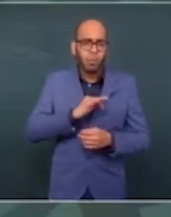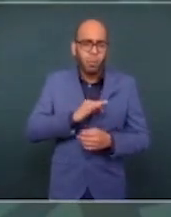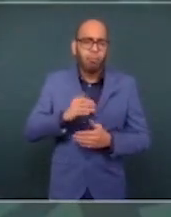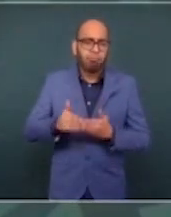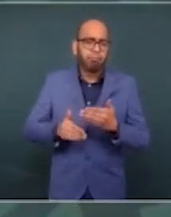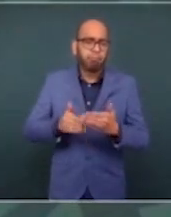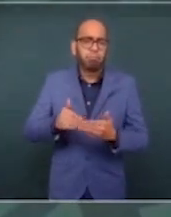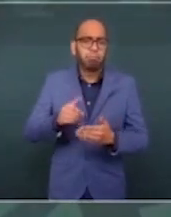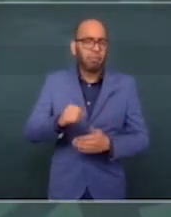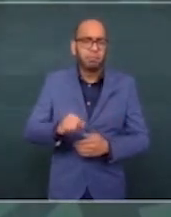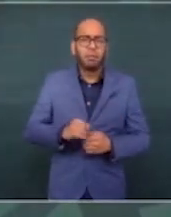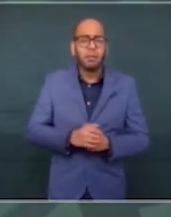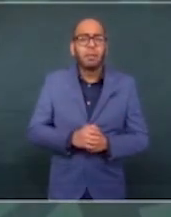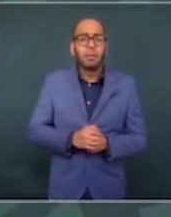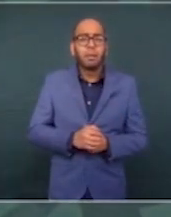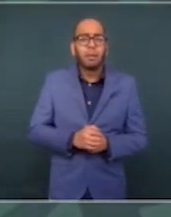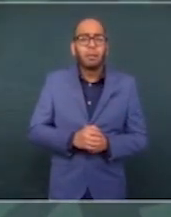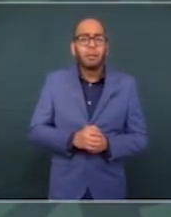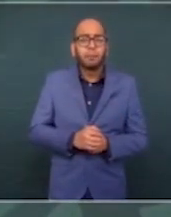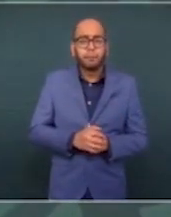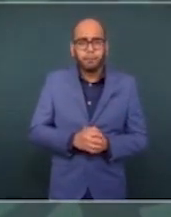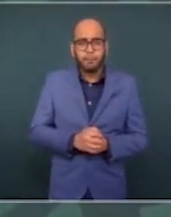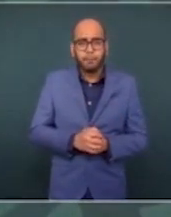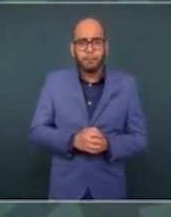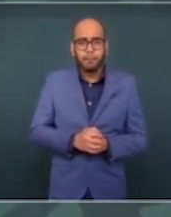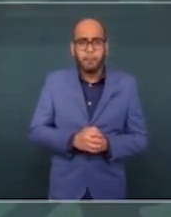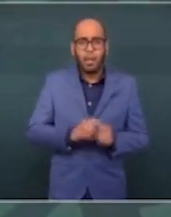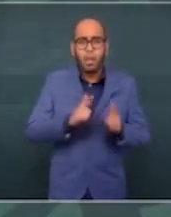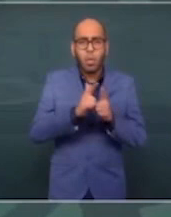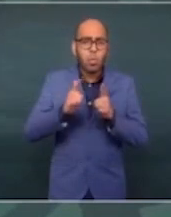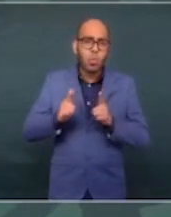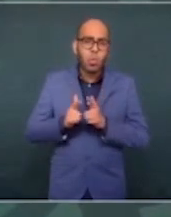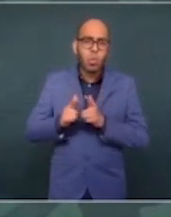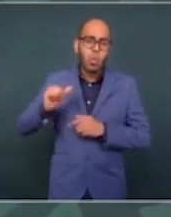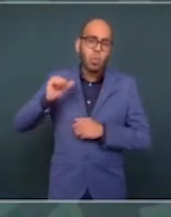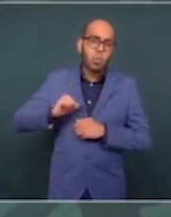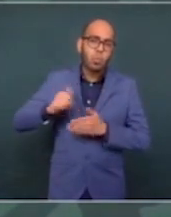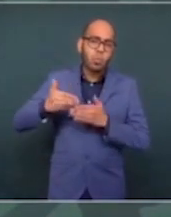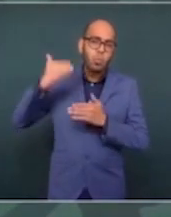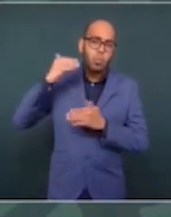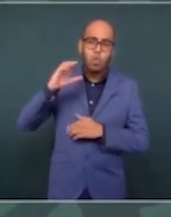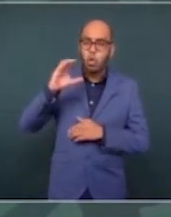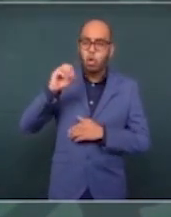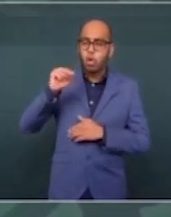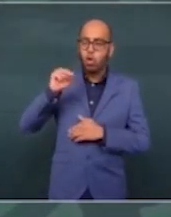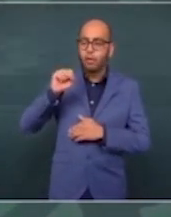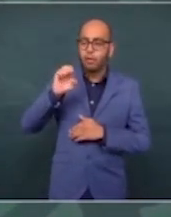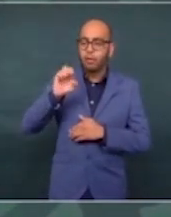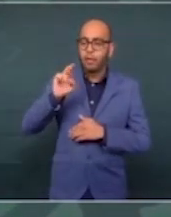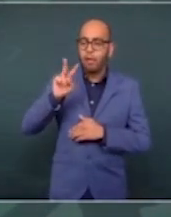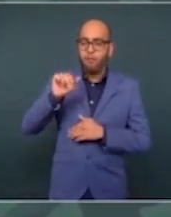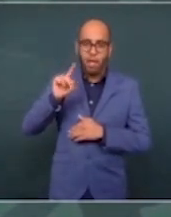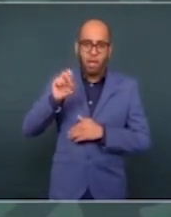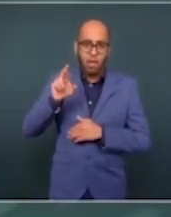aplicando que los conservadores pues eran reaccionarios,